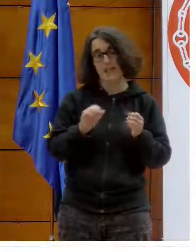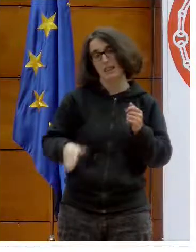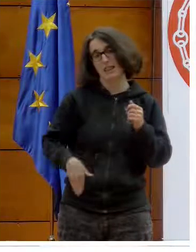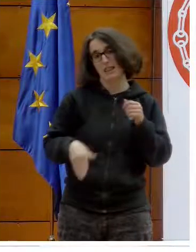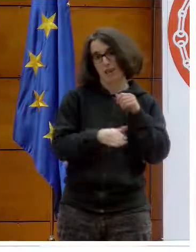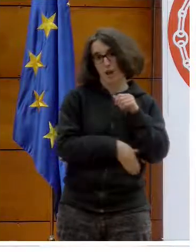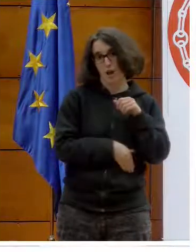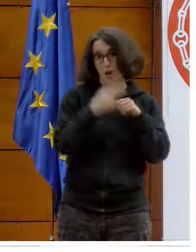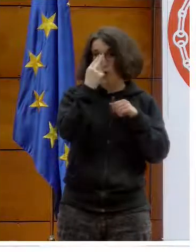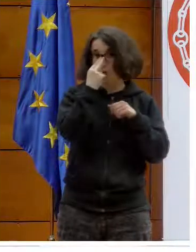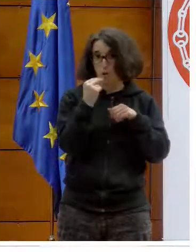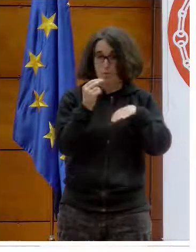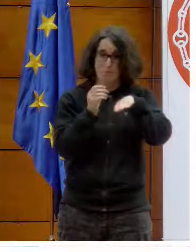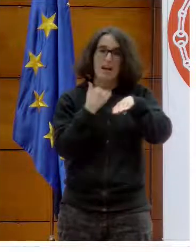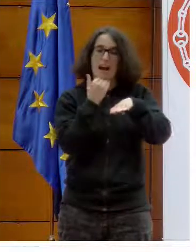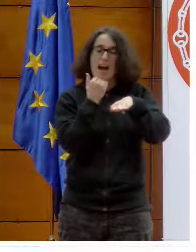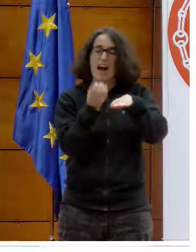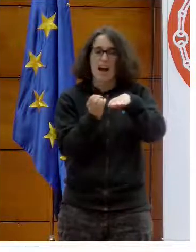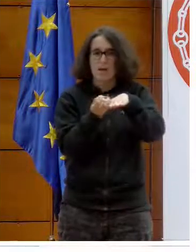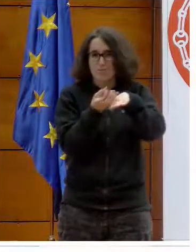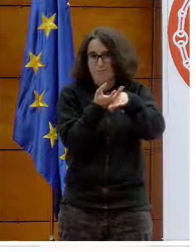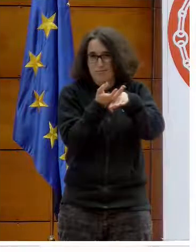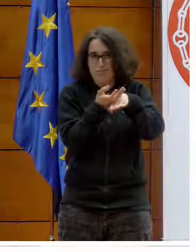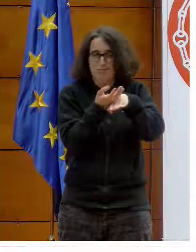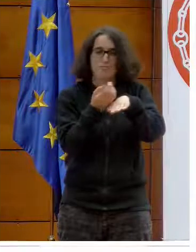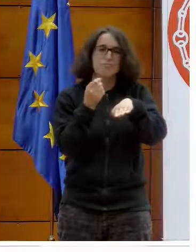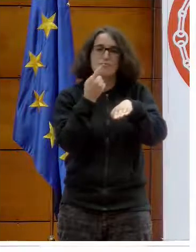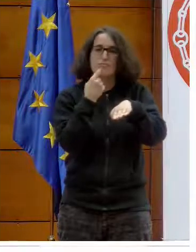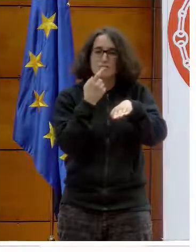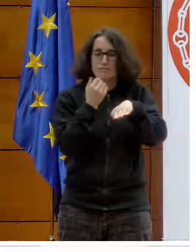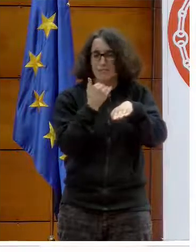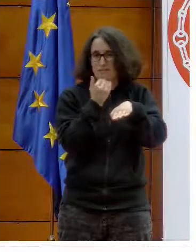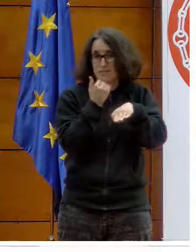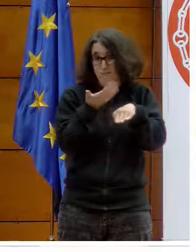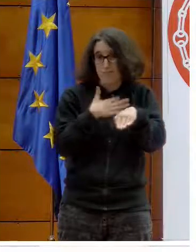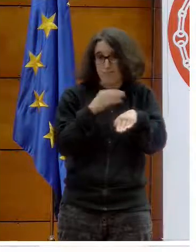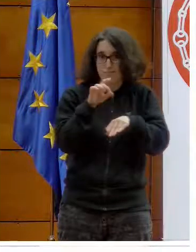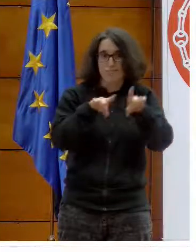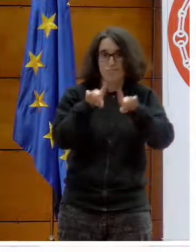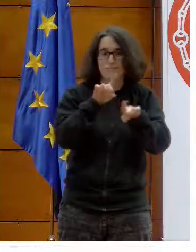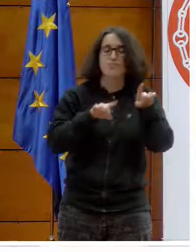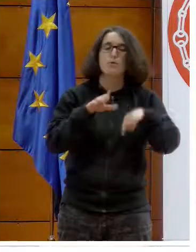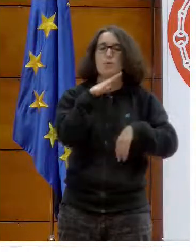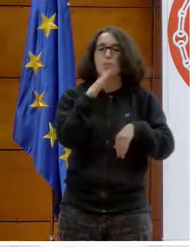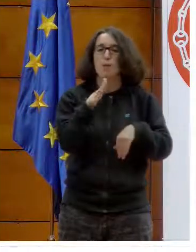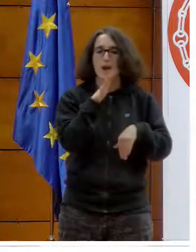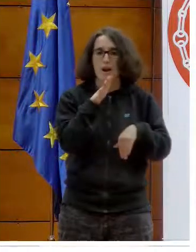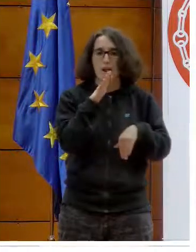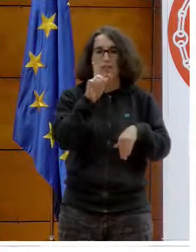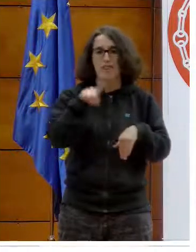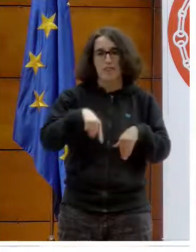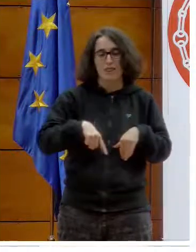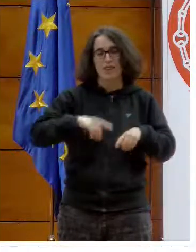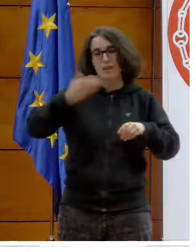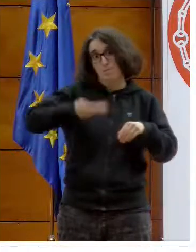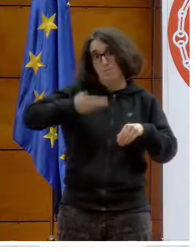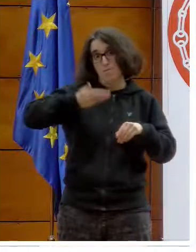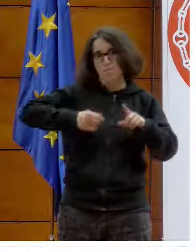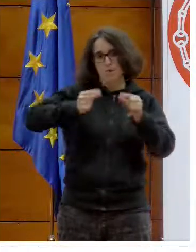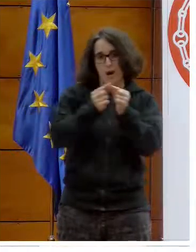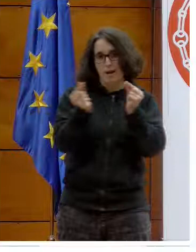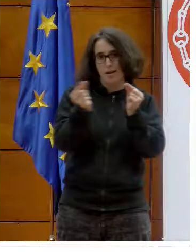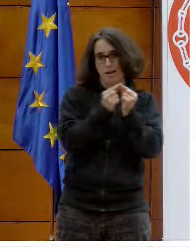pies. Podemos medir frecuencia cardíaca, temperatura corporal y saturación de oxígeno.